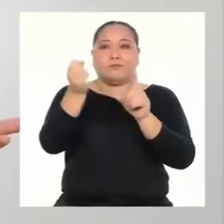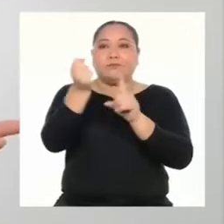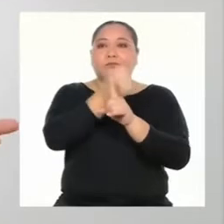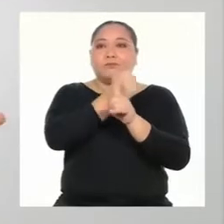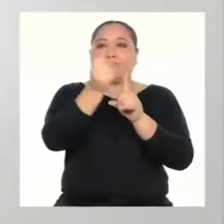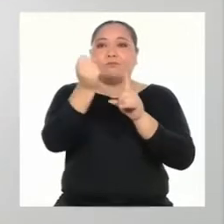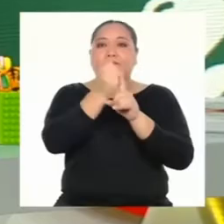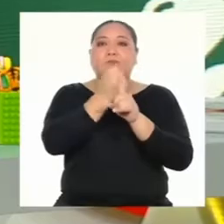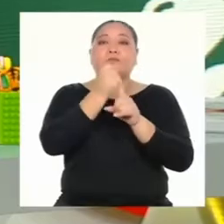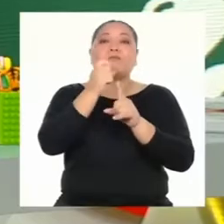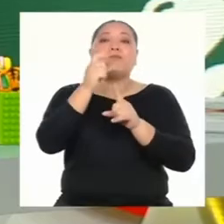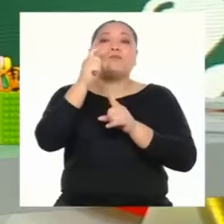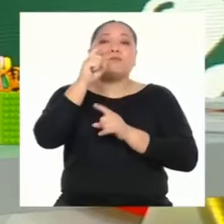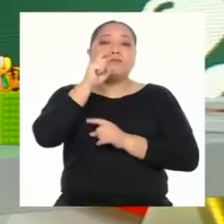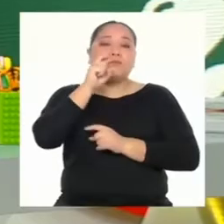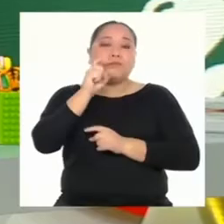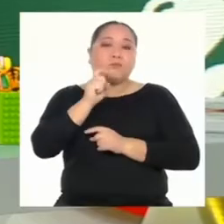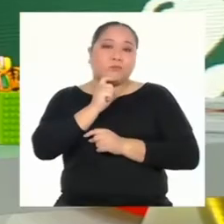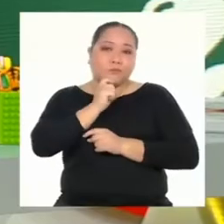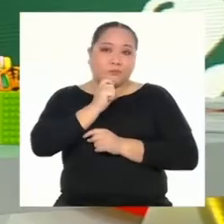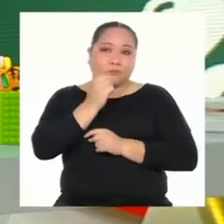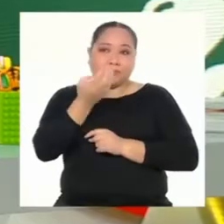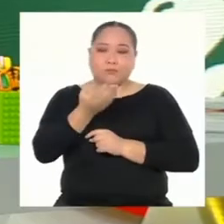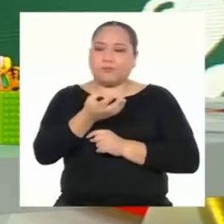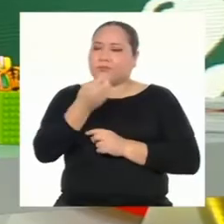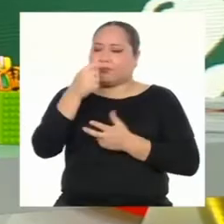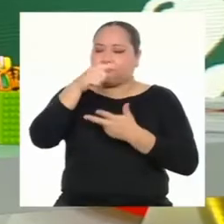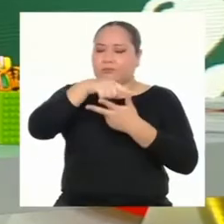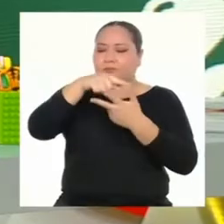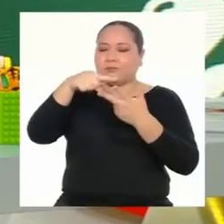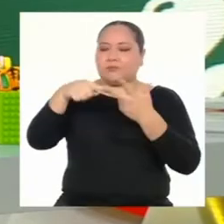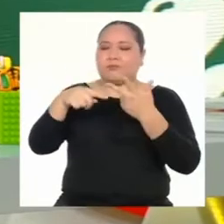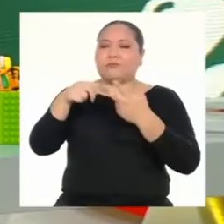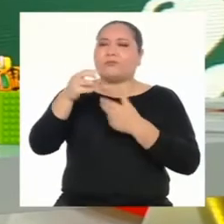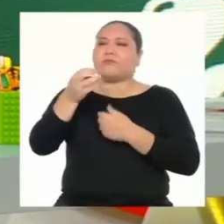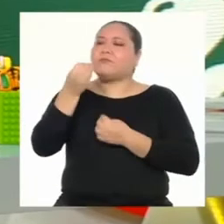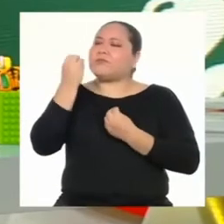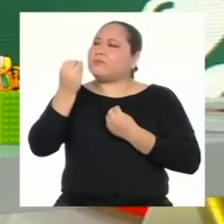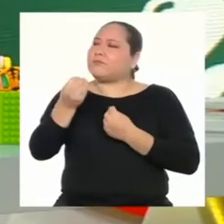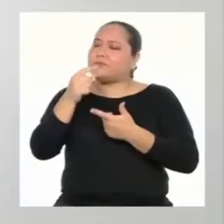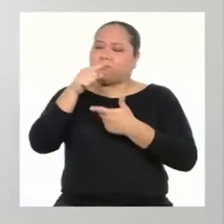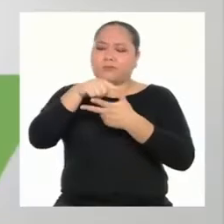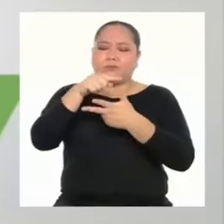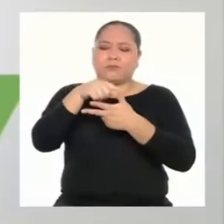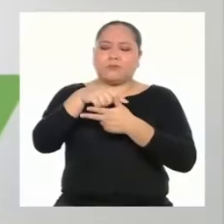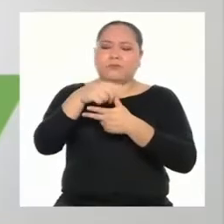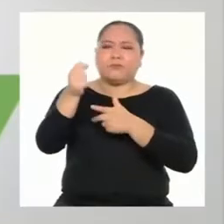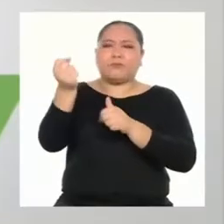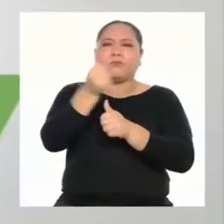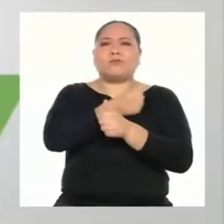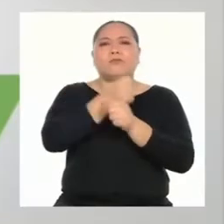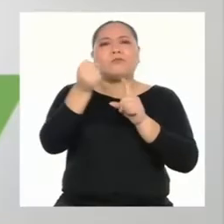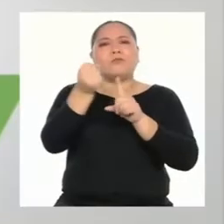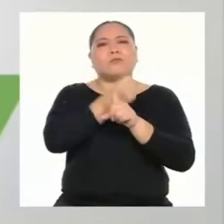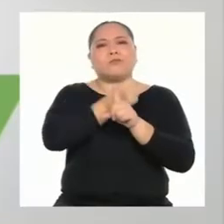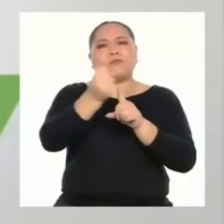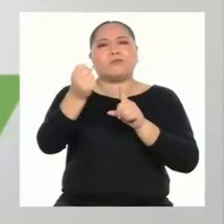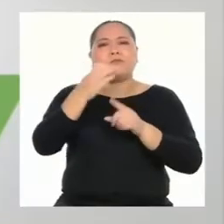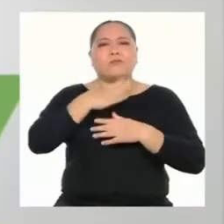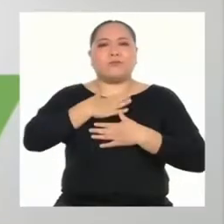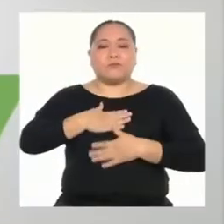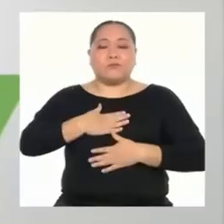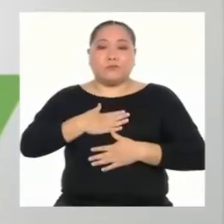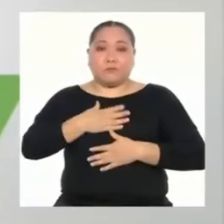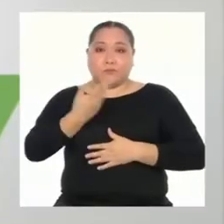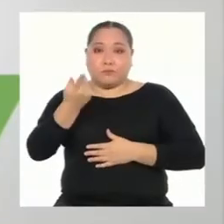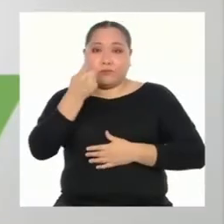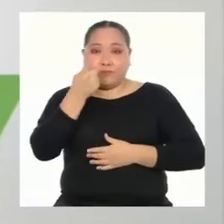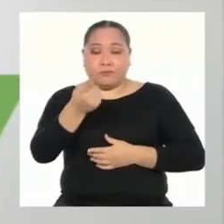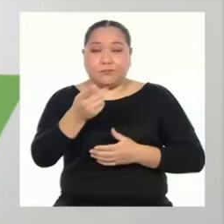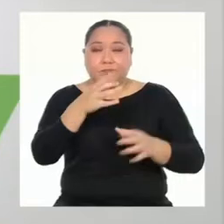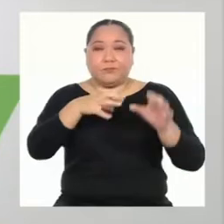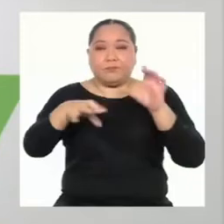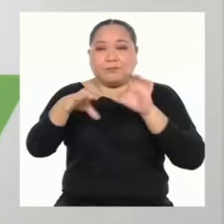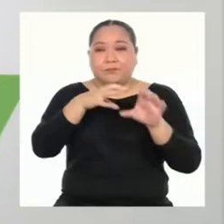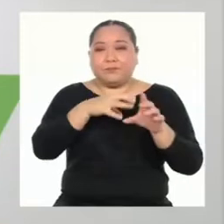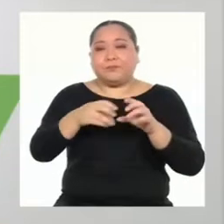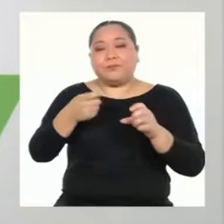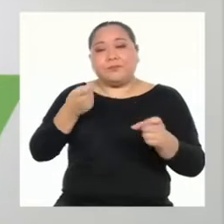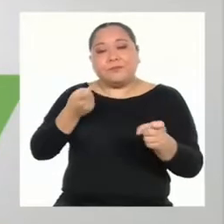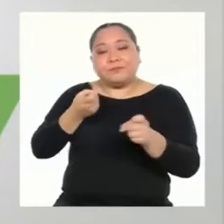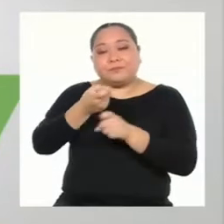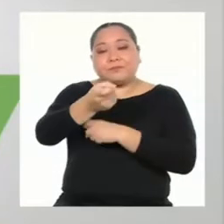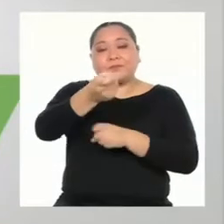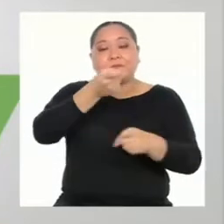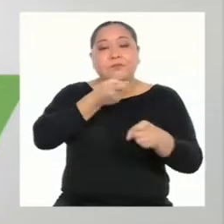la violencia sexual. ¿Cómo podemos definir la violencia física? Se refiere a una acción o conducta que daña